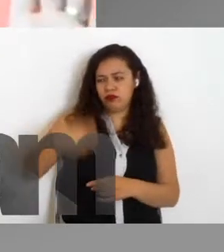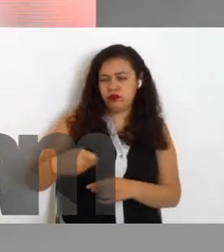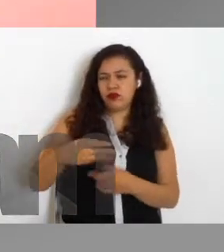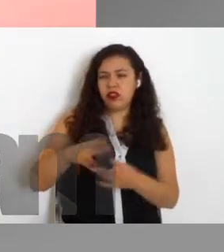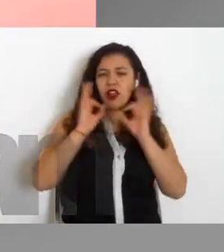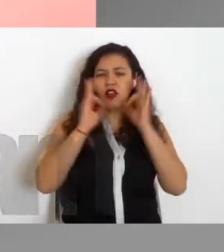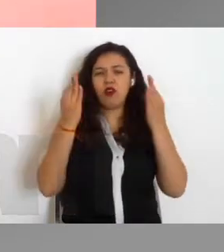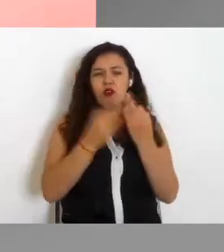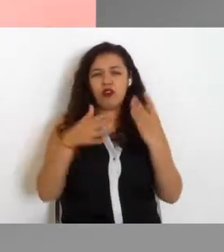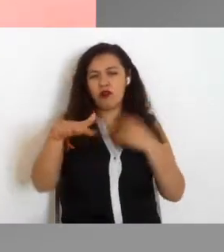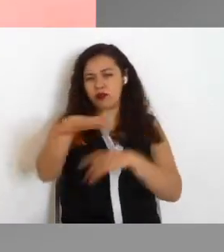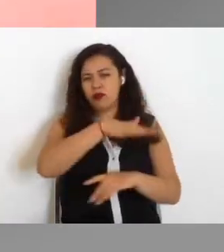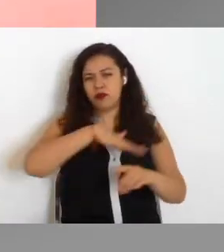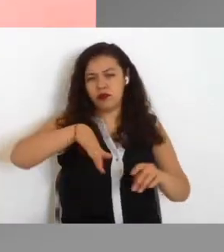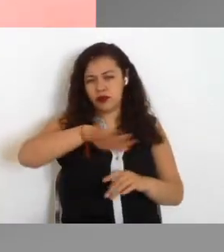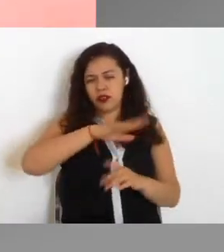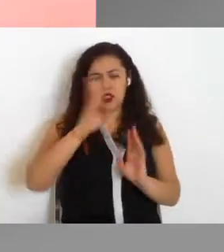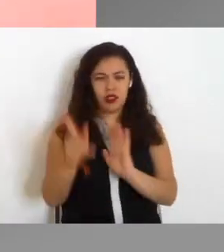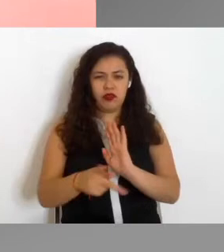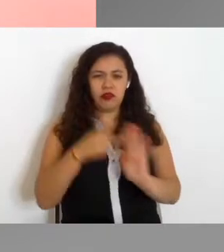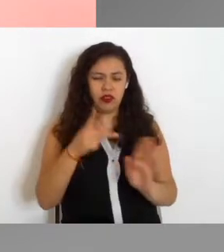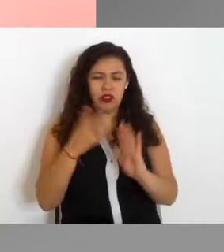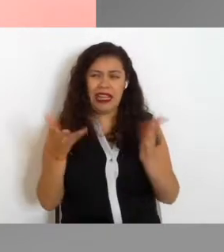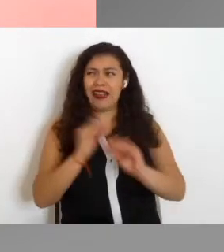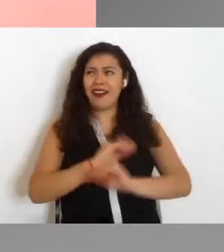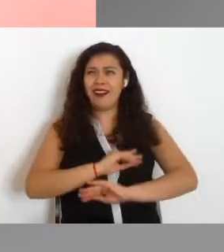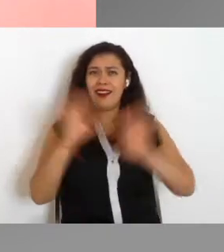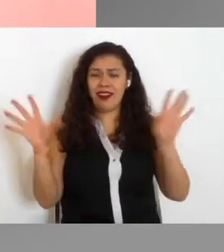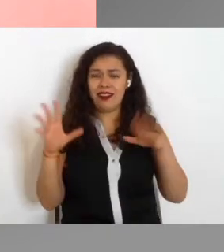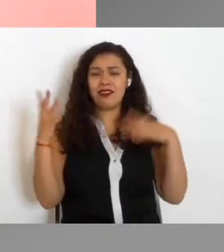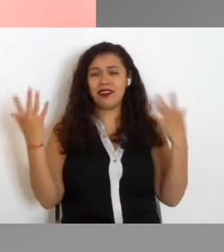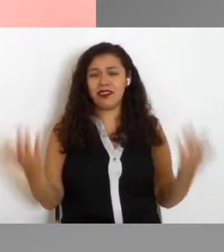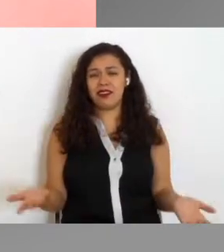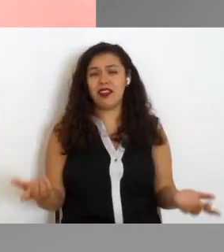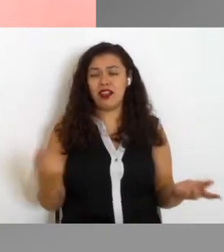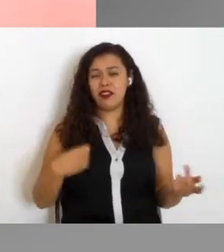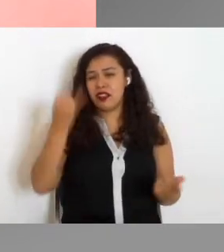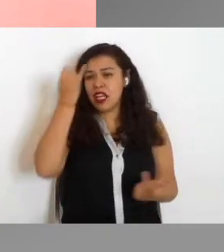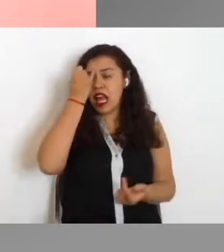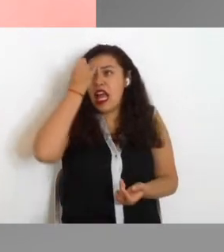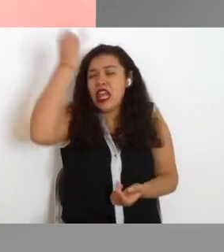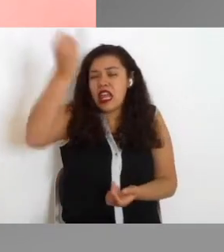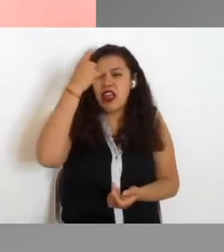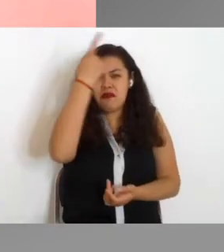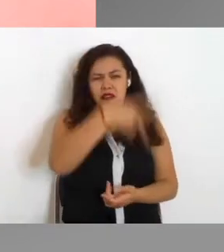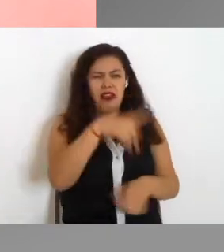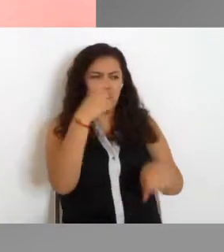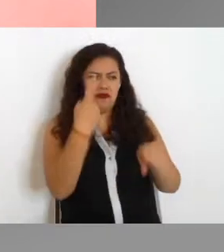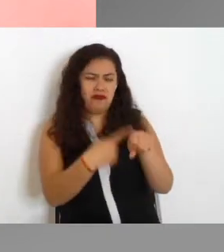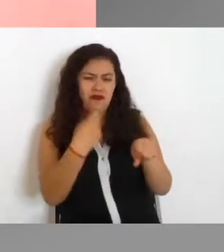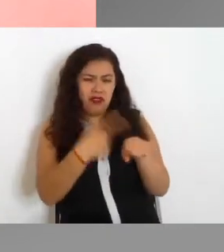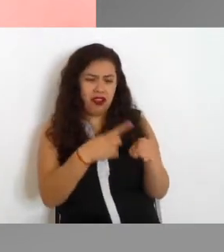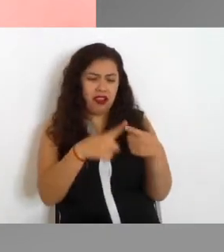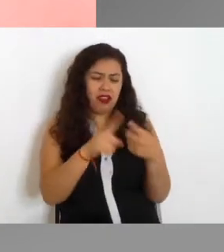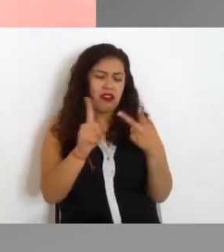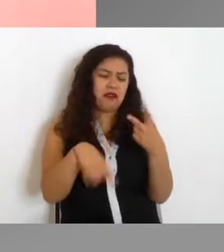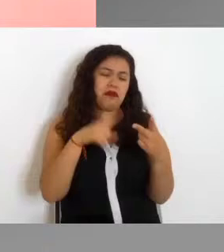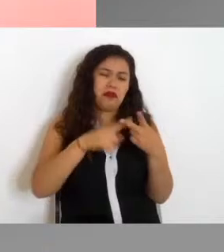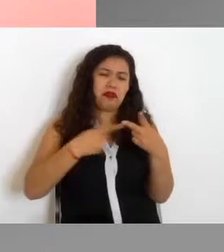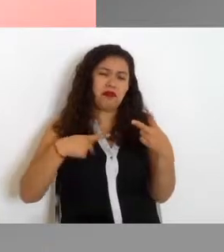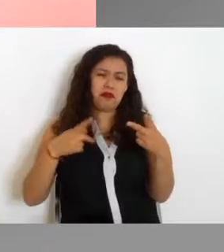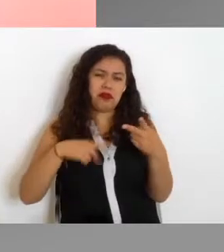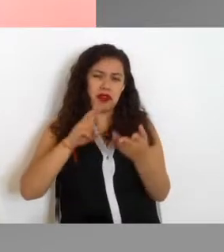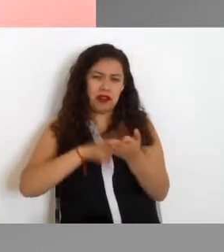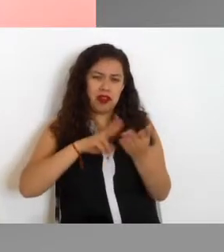nueva cuenta, definitivo, quitarle nuestro estereotipo el tema de enfermos o personas minusválidas